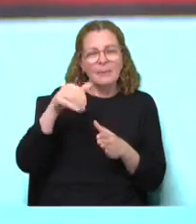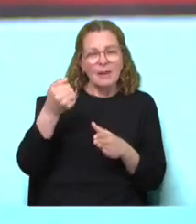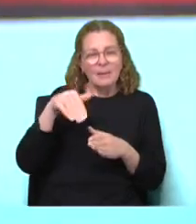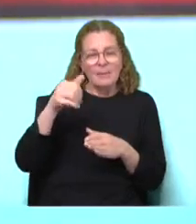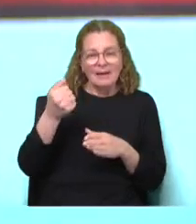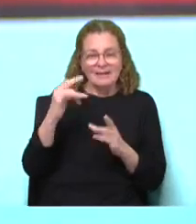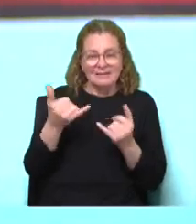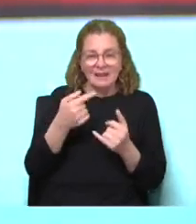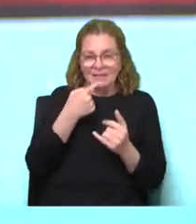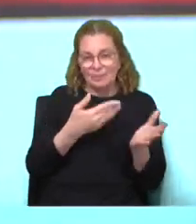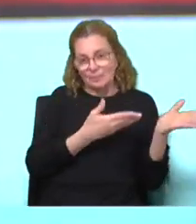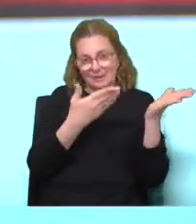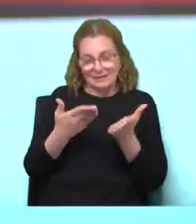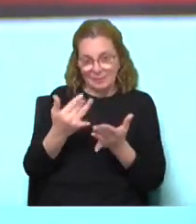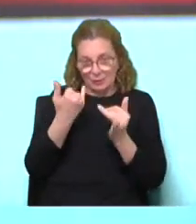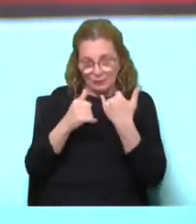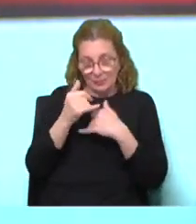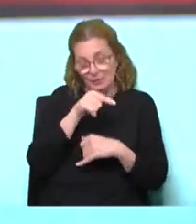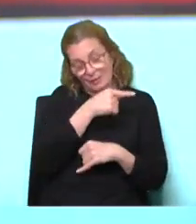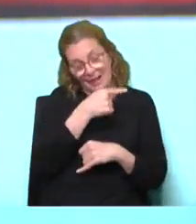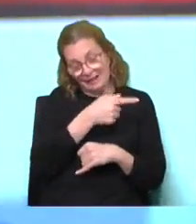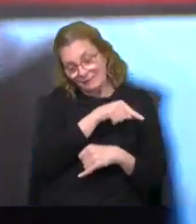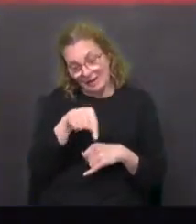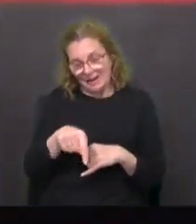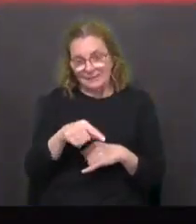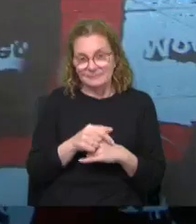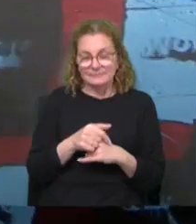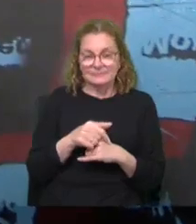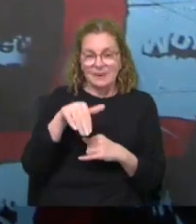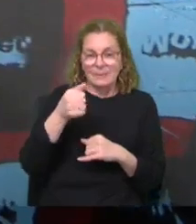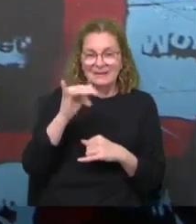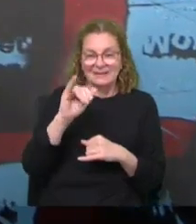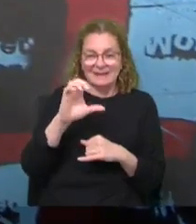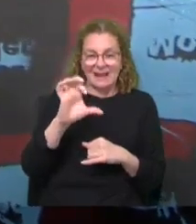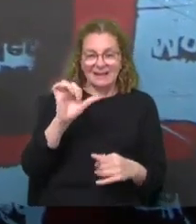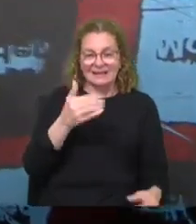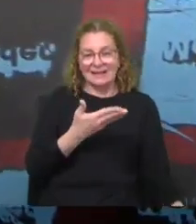le lo hacemos entrar, que nos está tirando información de allá. Matías Castro, por favor, adelante.